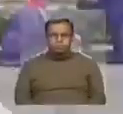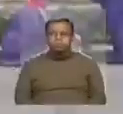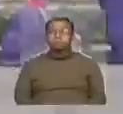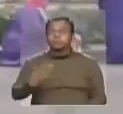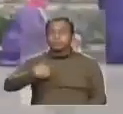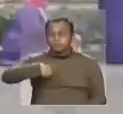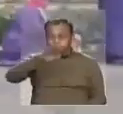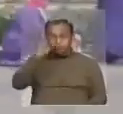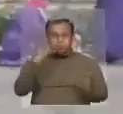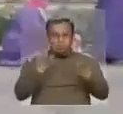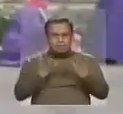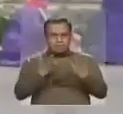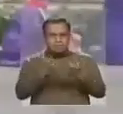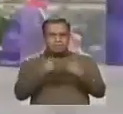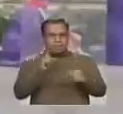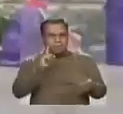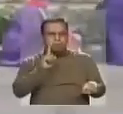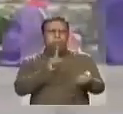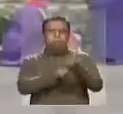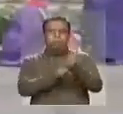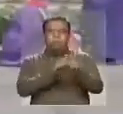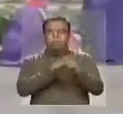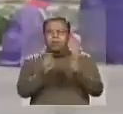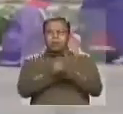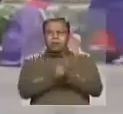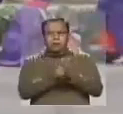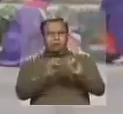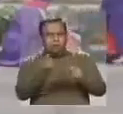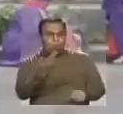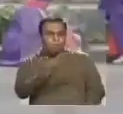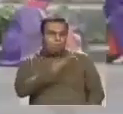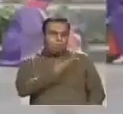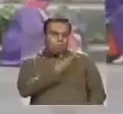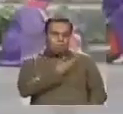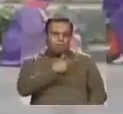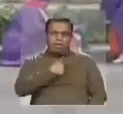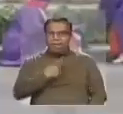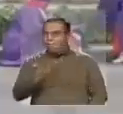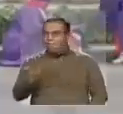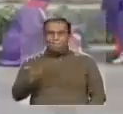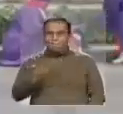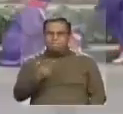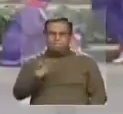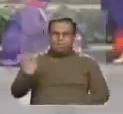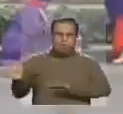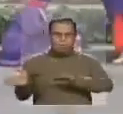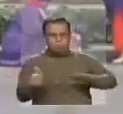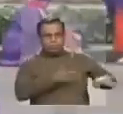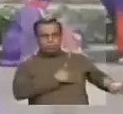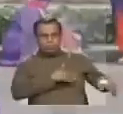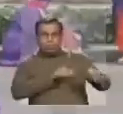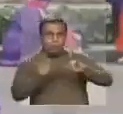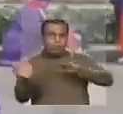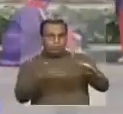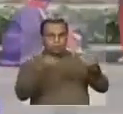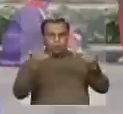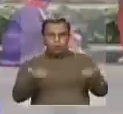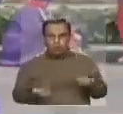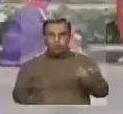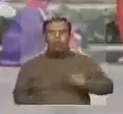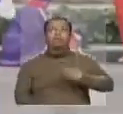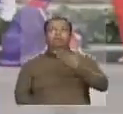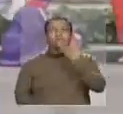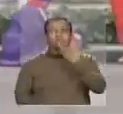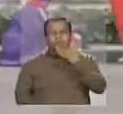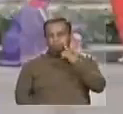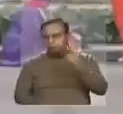que siempre quise adquirir en mi vida, pero siempre como madre, uno siempre deja todo a un lado, pero el día de hoy me siento muy